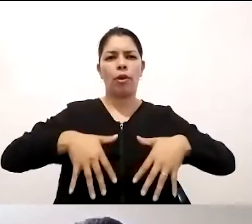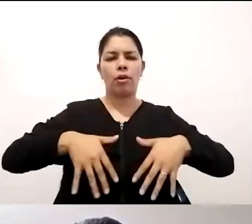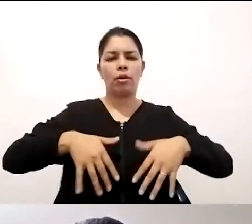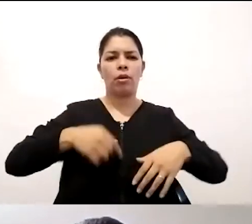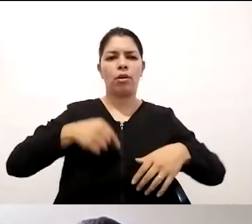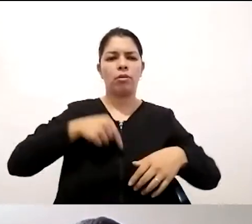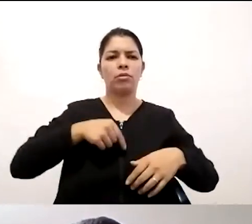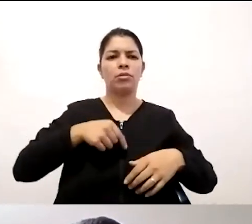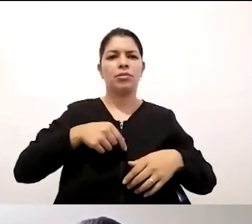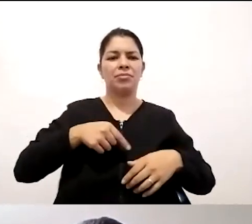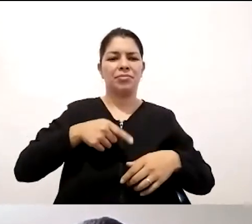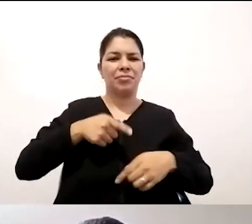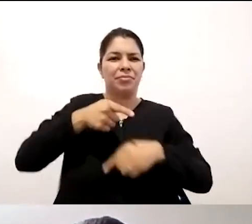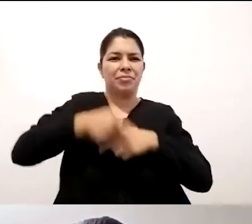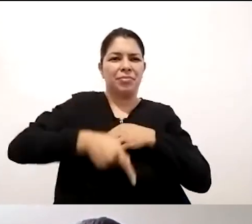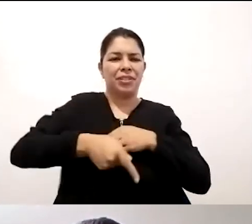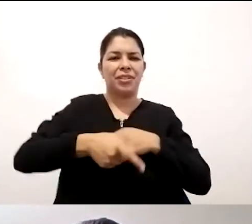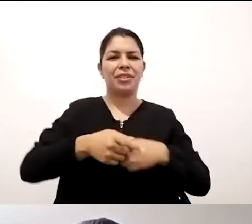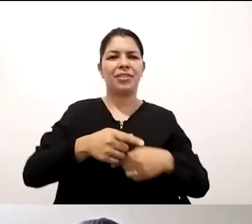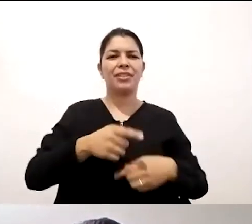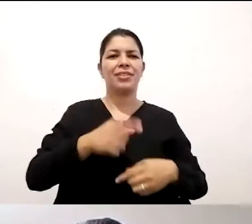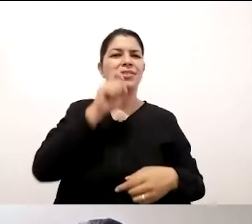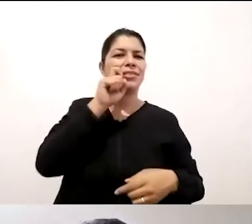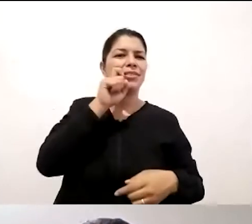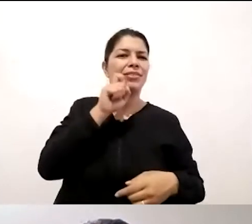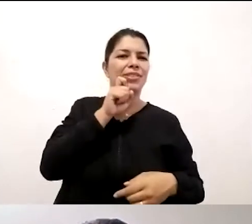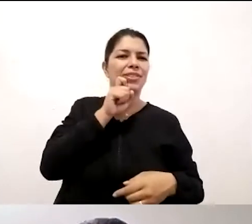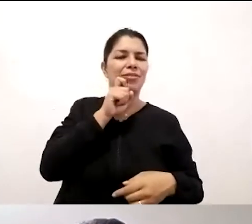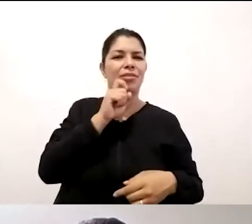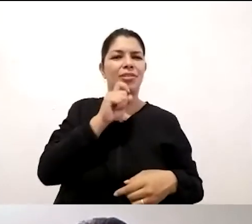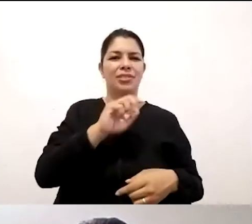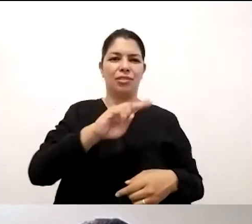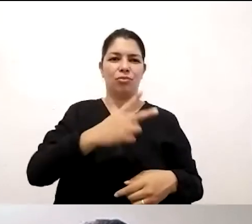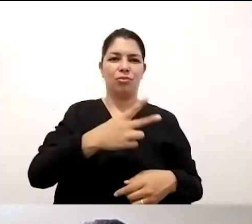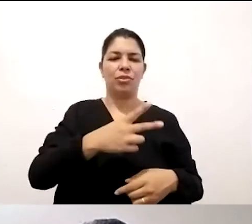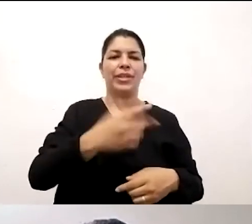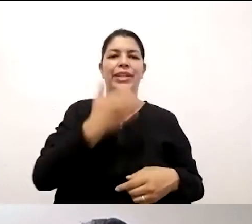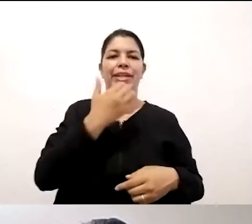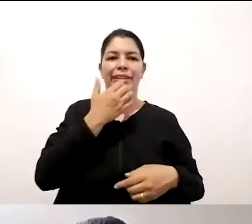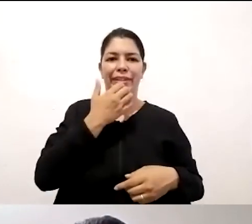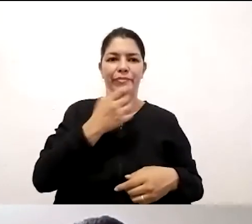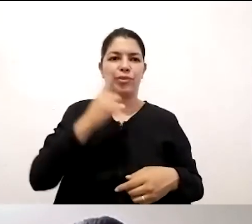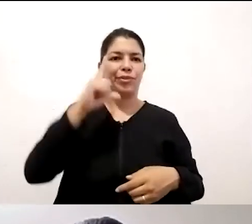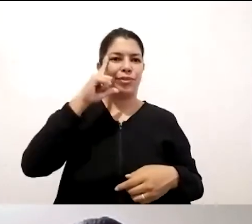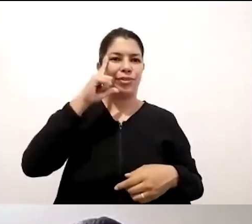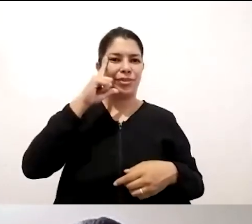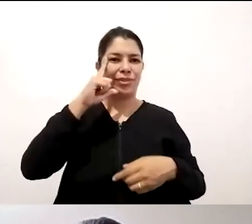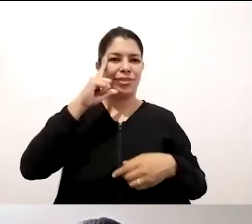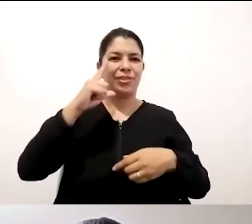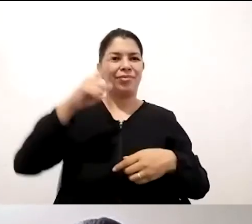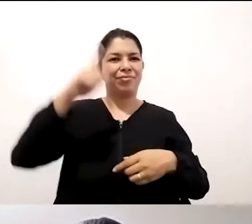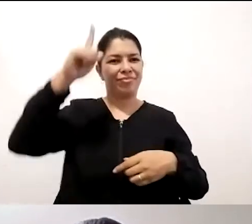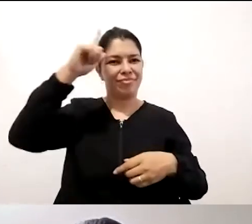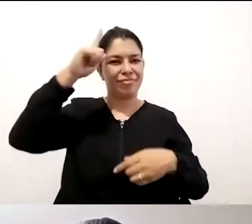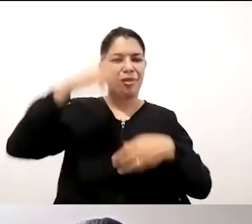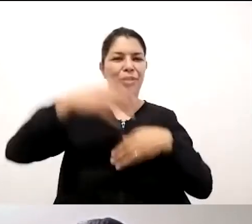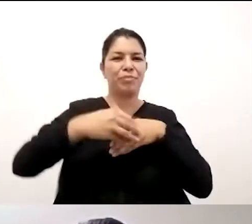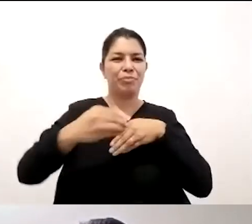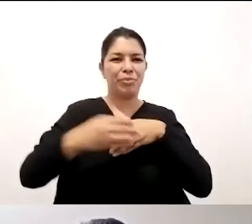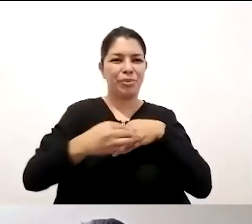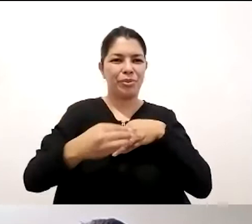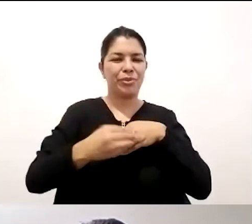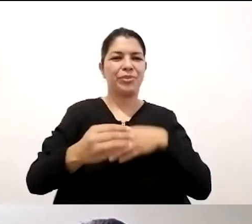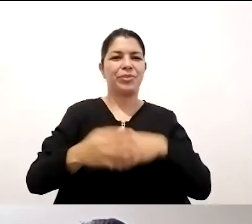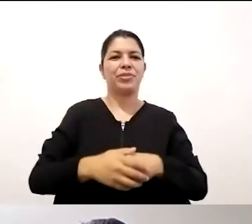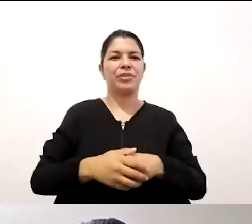denominado caracteres sexuales secundarios, como son ¿qué? El vello púbico, el desarrollo de la masa muscular, la acumulación